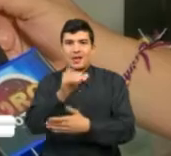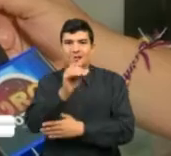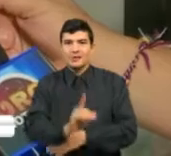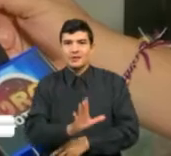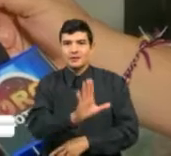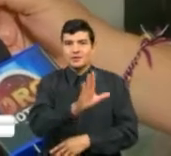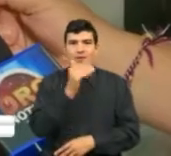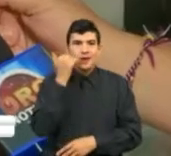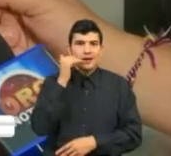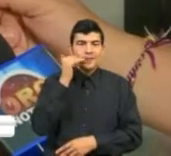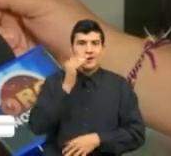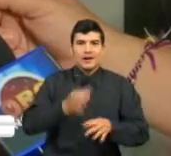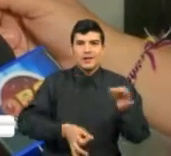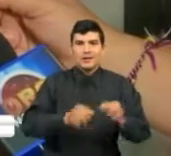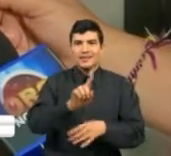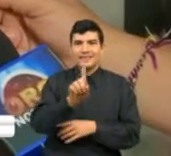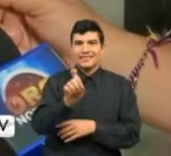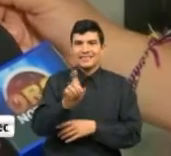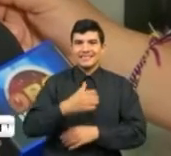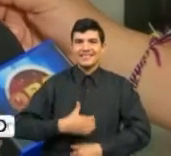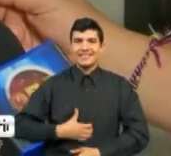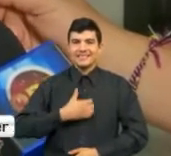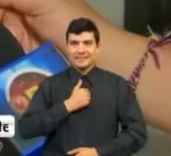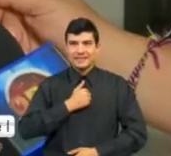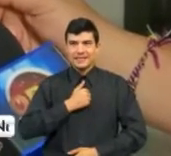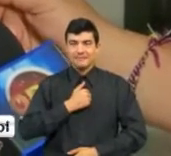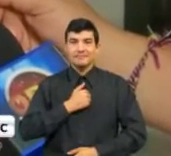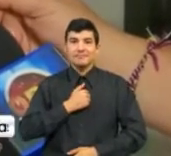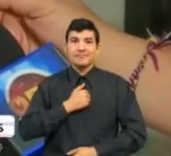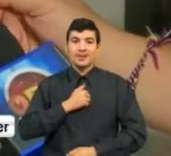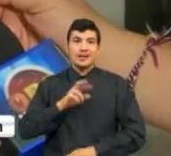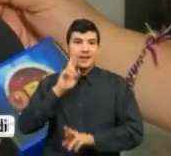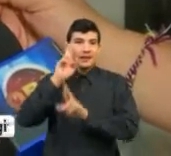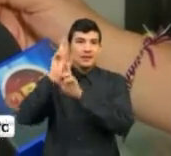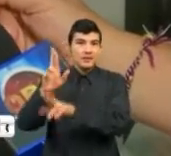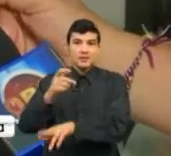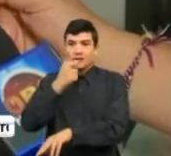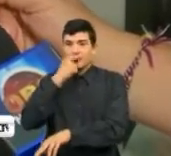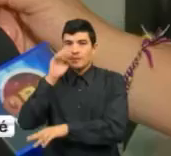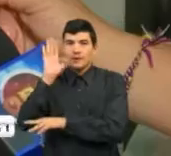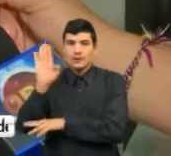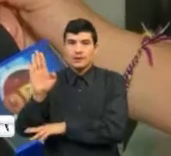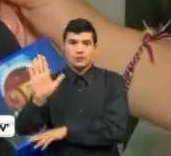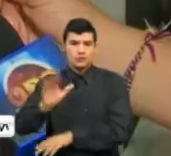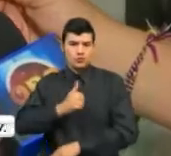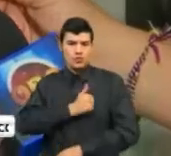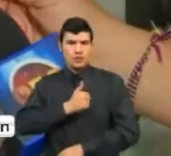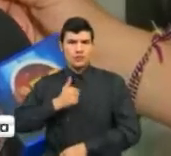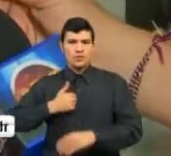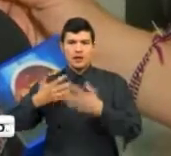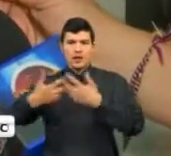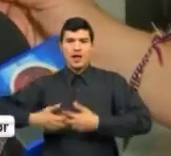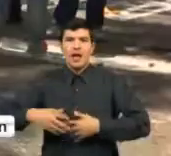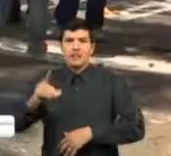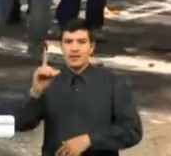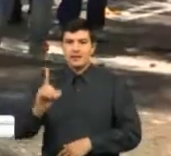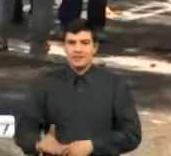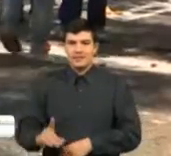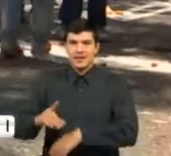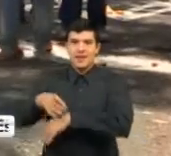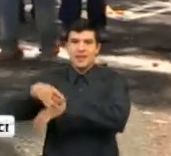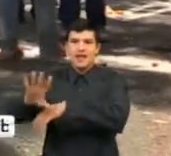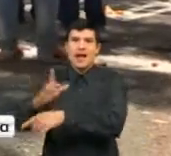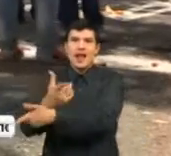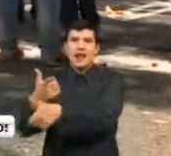juez 16 civil municipal. Es relevante señalar que la dirección de tránsito, en su autonomía, ha decidido eximir del pico y